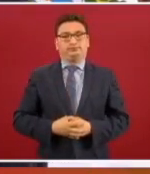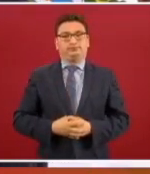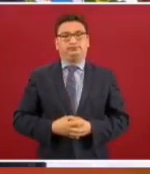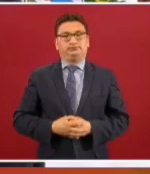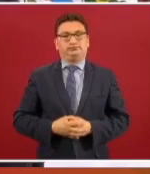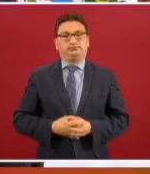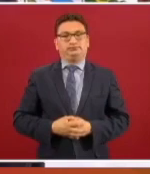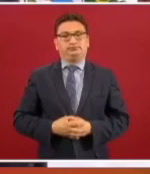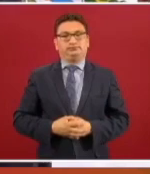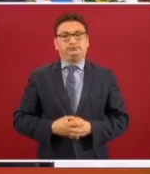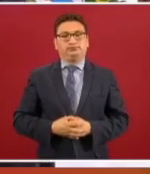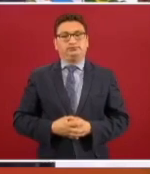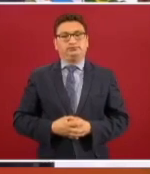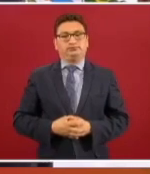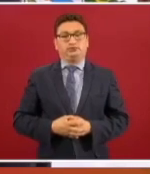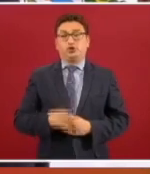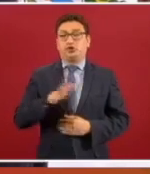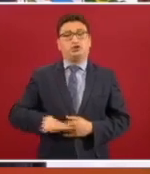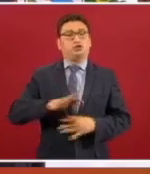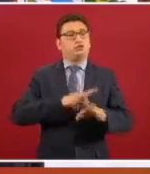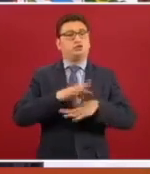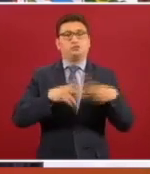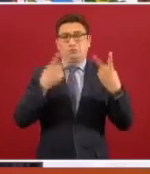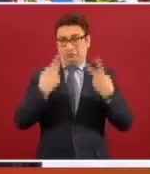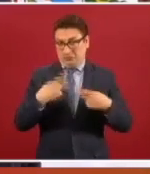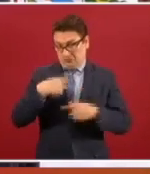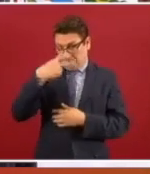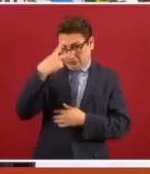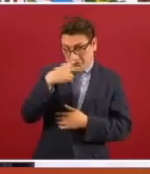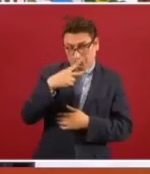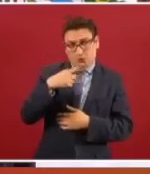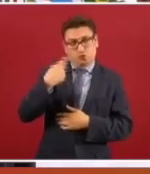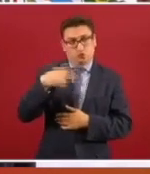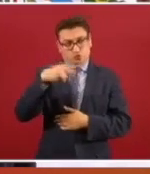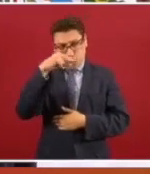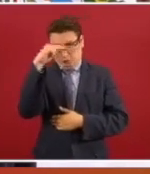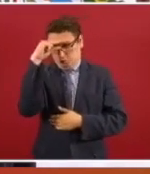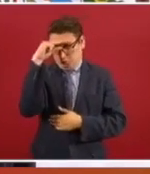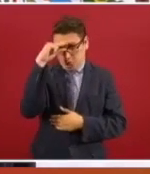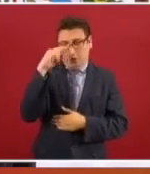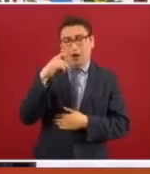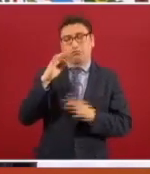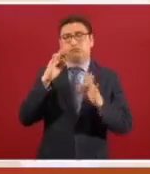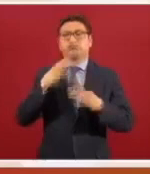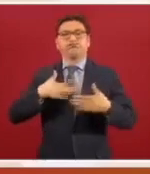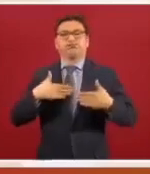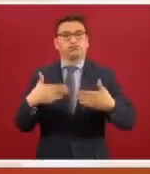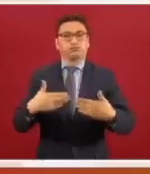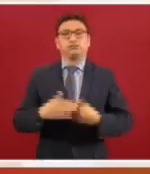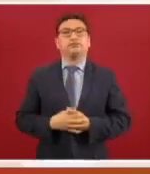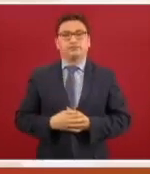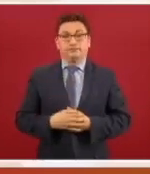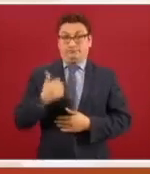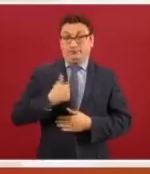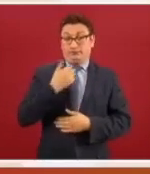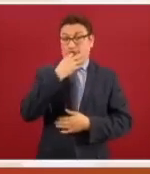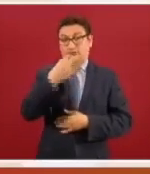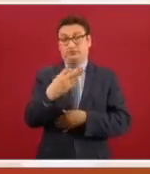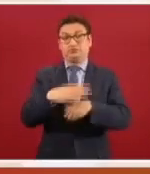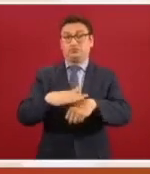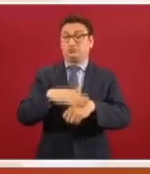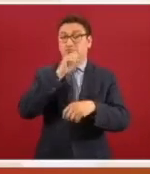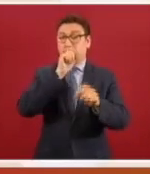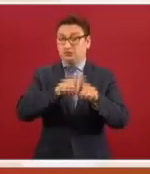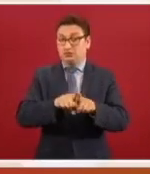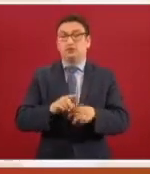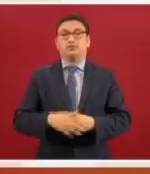sensatez de nuestro pueblo. Aprovecho también para decir que aún